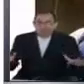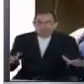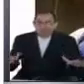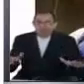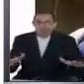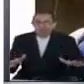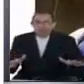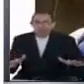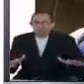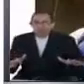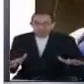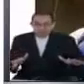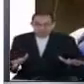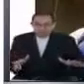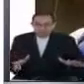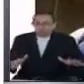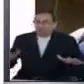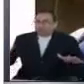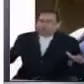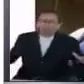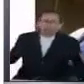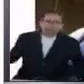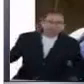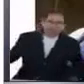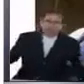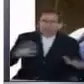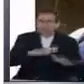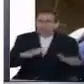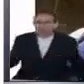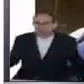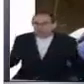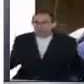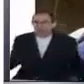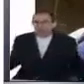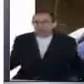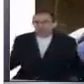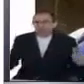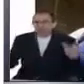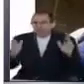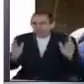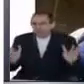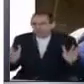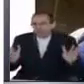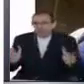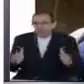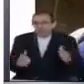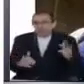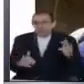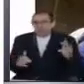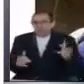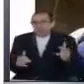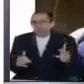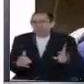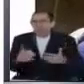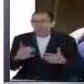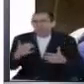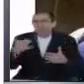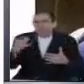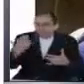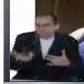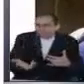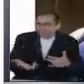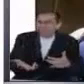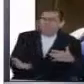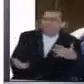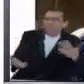así que es el que la maneja. No se le ordena al demonio de rapidez que se fuera todo enseguida. ¿Por qué no? Porque